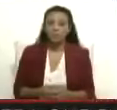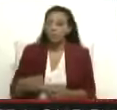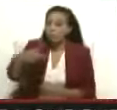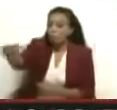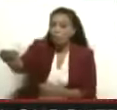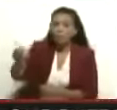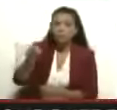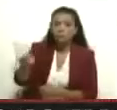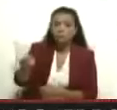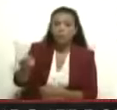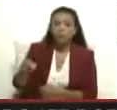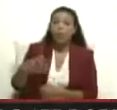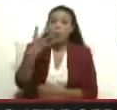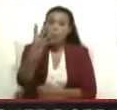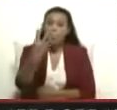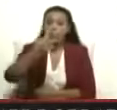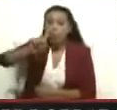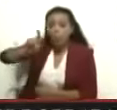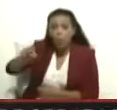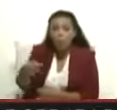No,